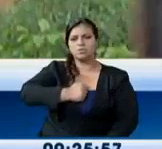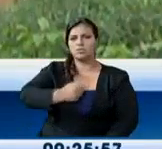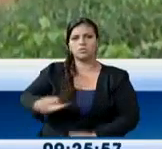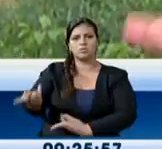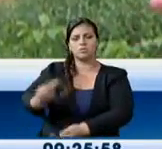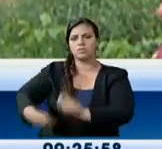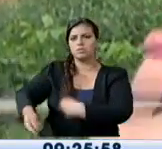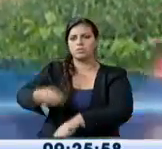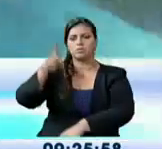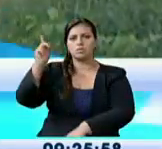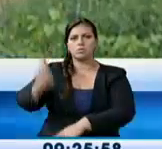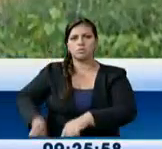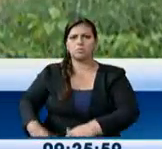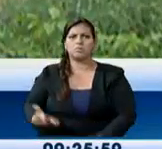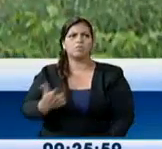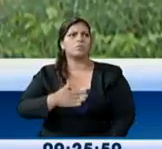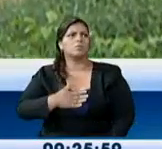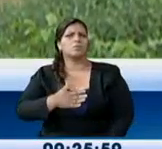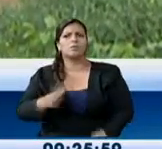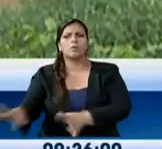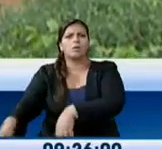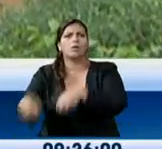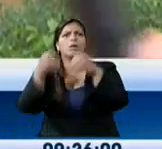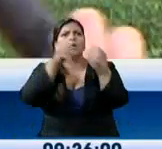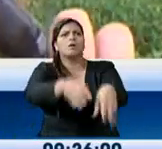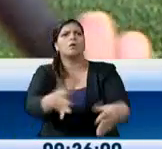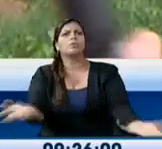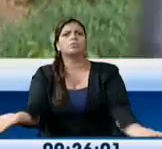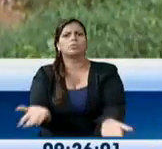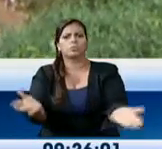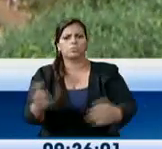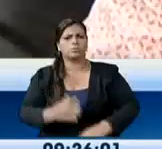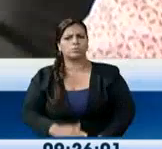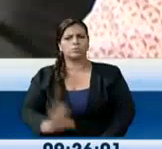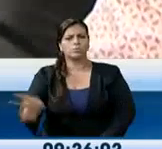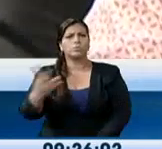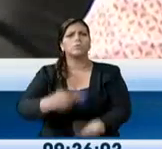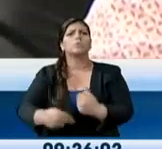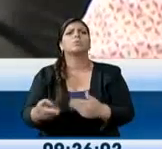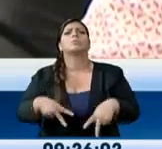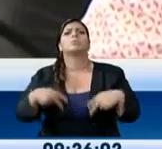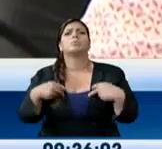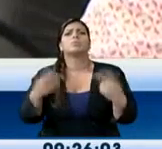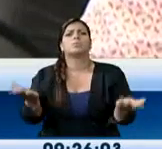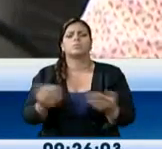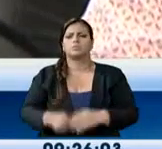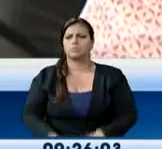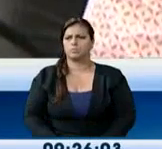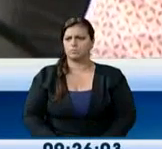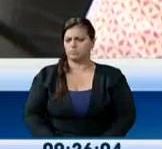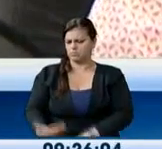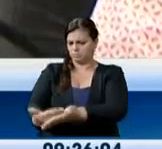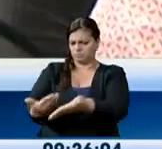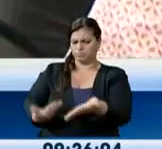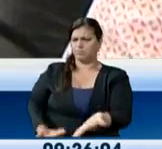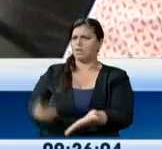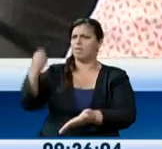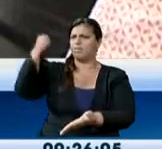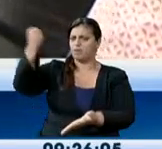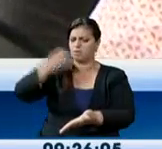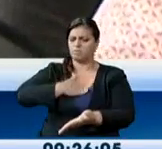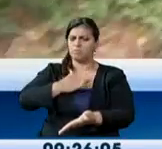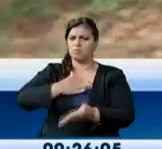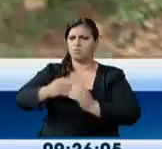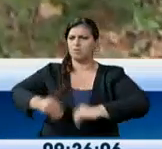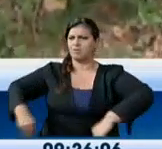van a vivir? No tienen mis hermanos a dónde vivir con sus hijos. Ellos se van a mantener aquí. Así es. Nos muestran estos derechos de posesión cuando nosotros ya hicimos